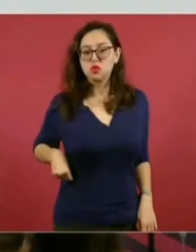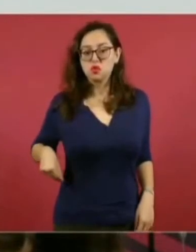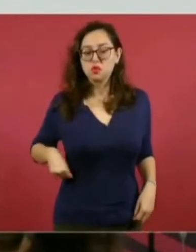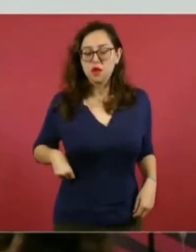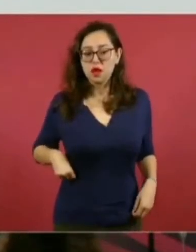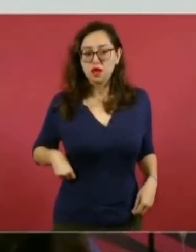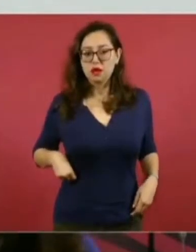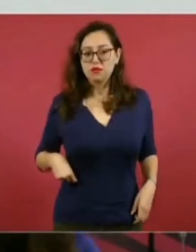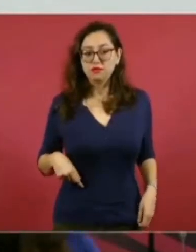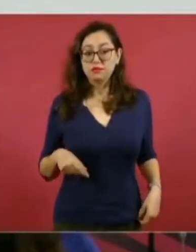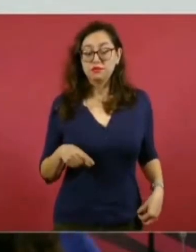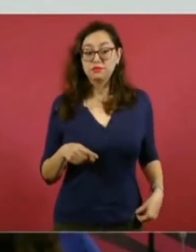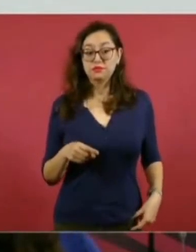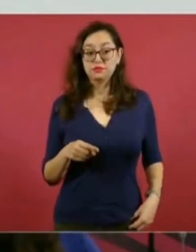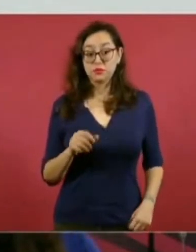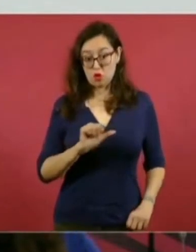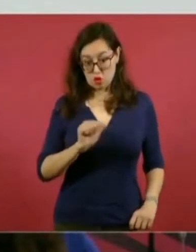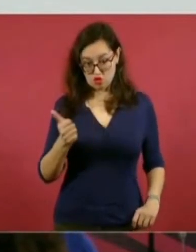desde ahí empieza,